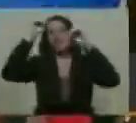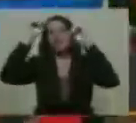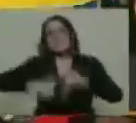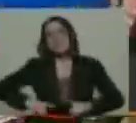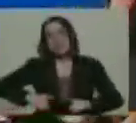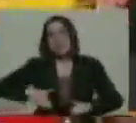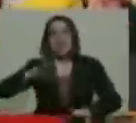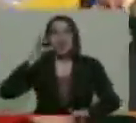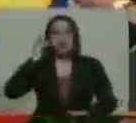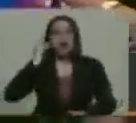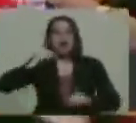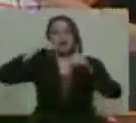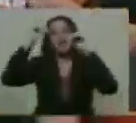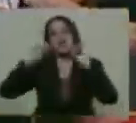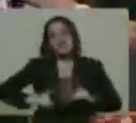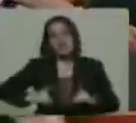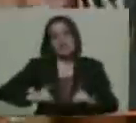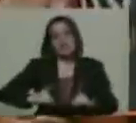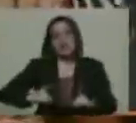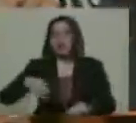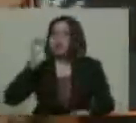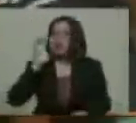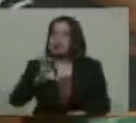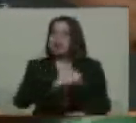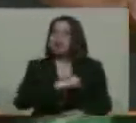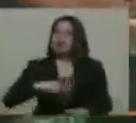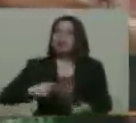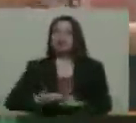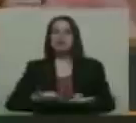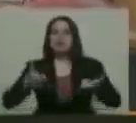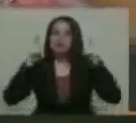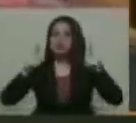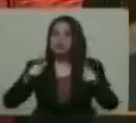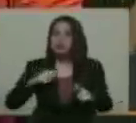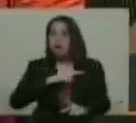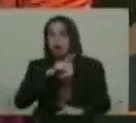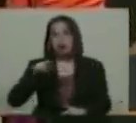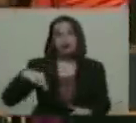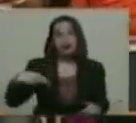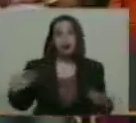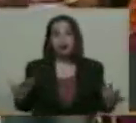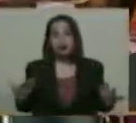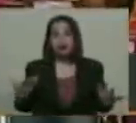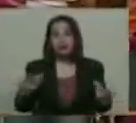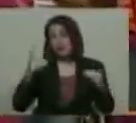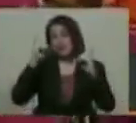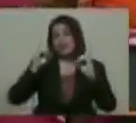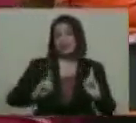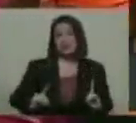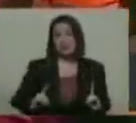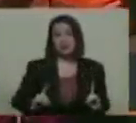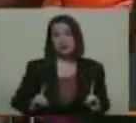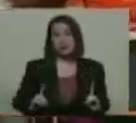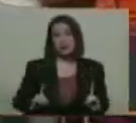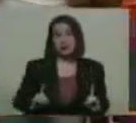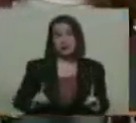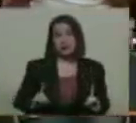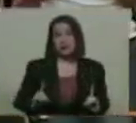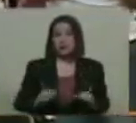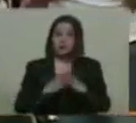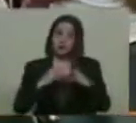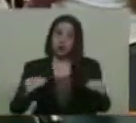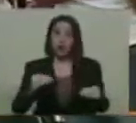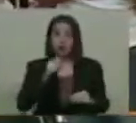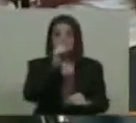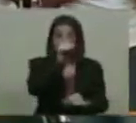las mujeres soberanas de esta patria. Aquí decidimos nosotros y nosotras. Aquí decides